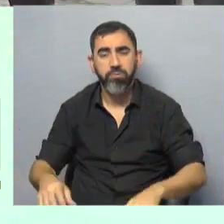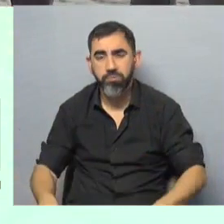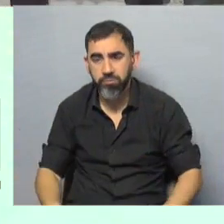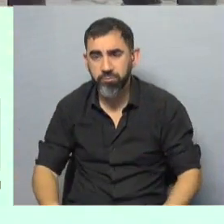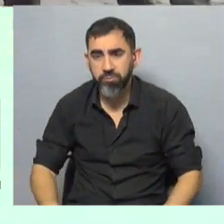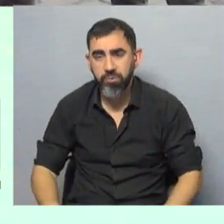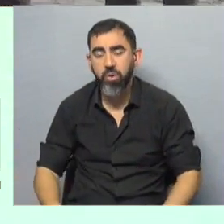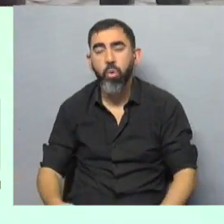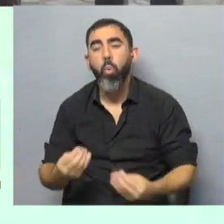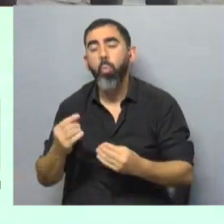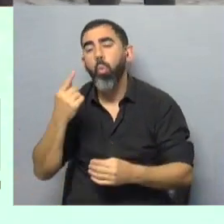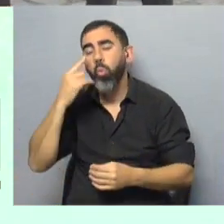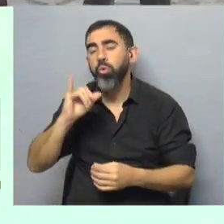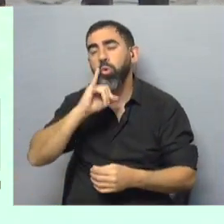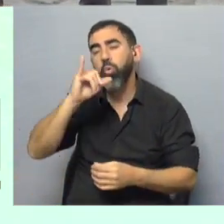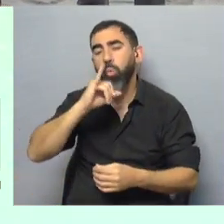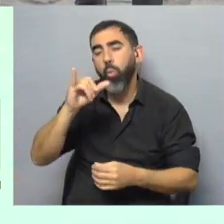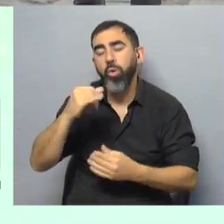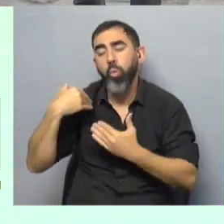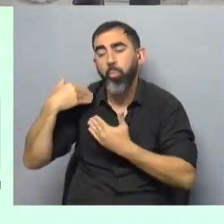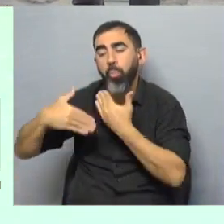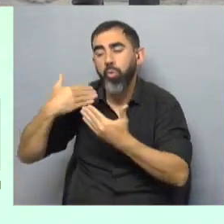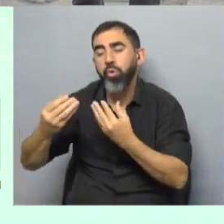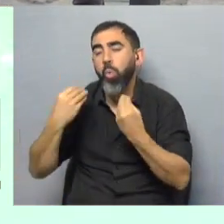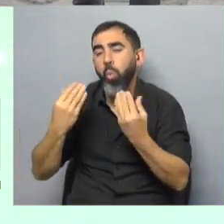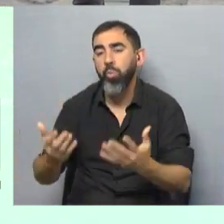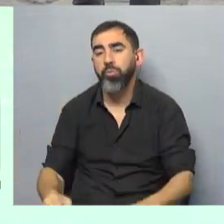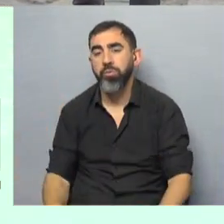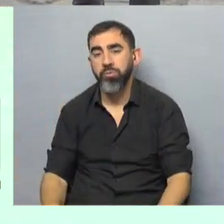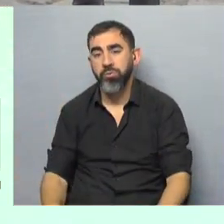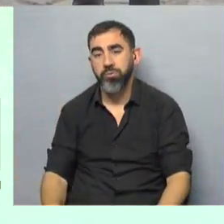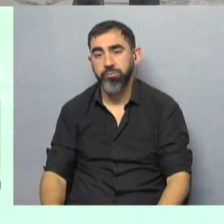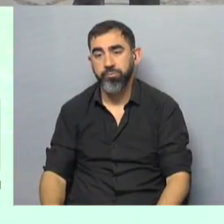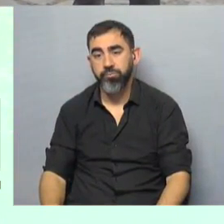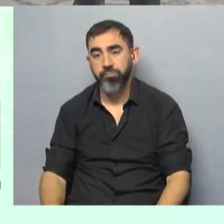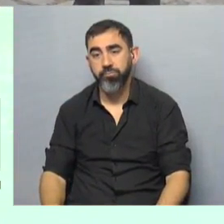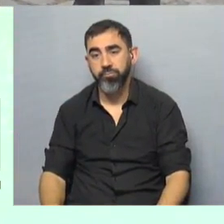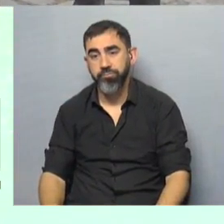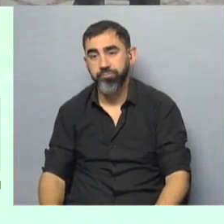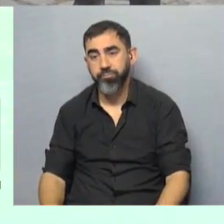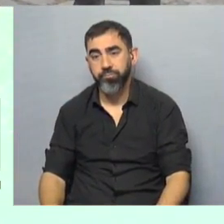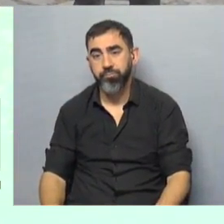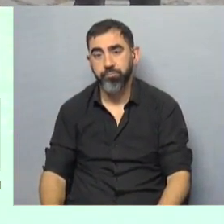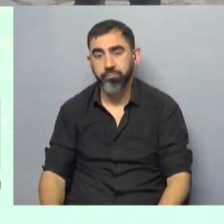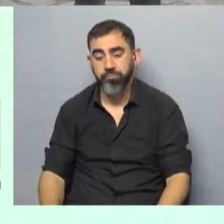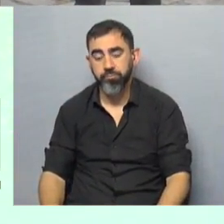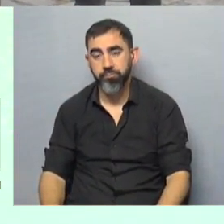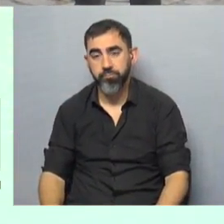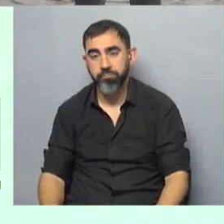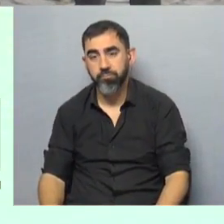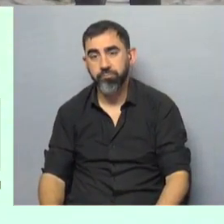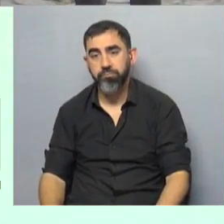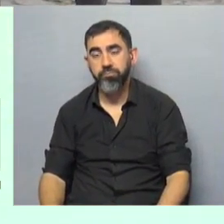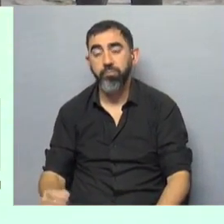los relatos. ¿Cómo fue el trabajo, el proceso? Bueno, el trabajo fue bastante... O sea,